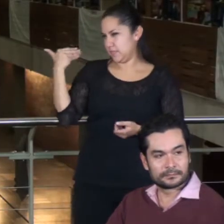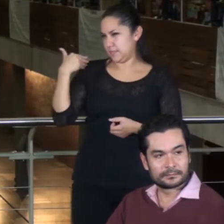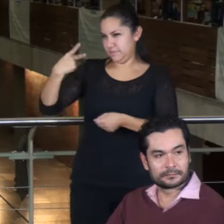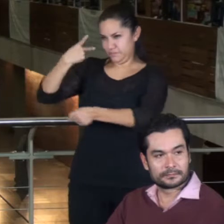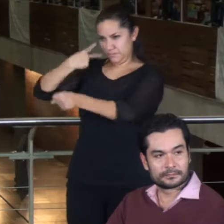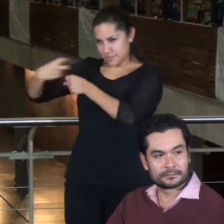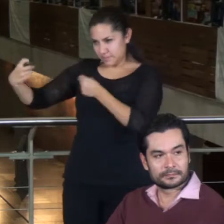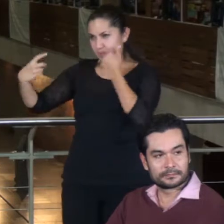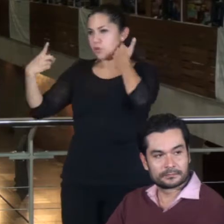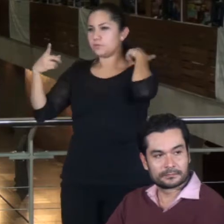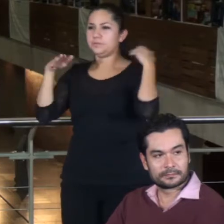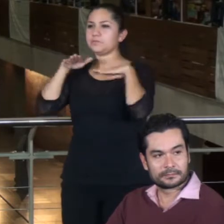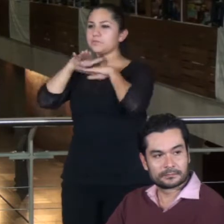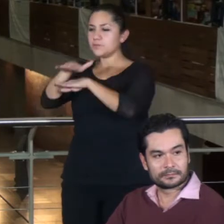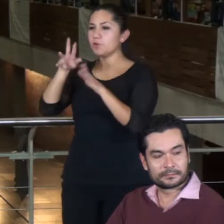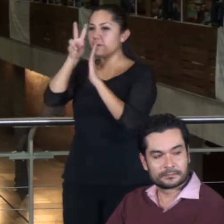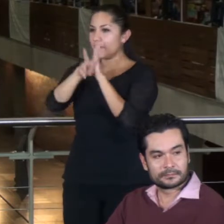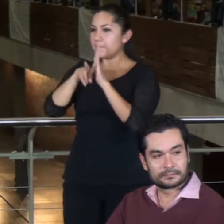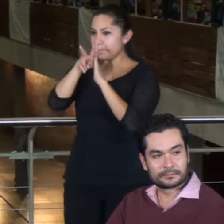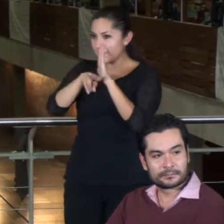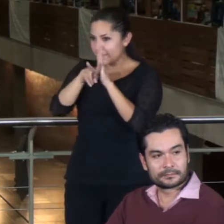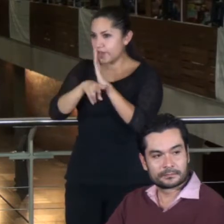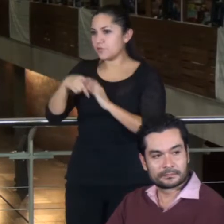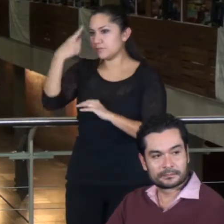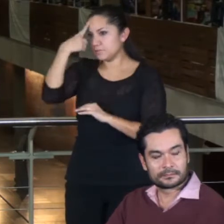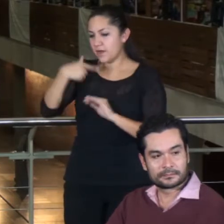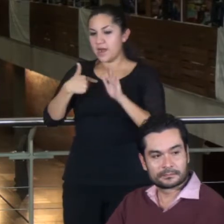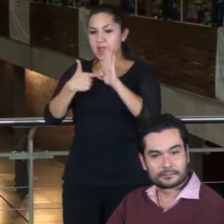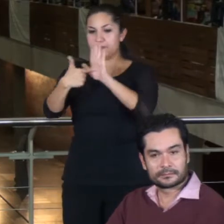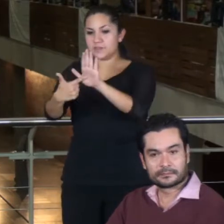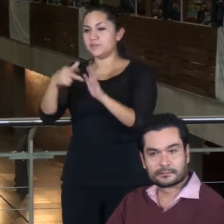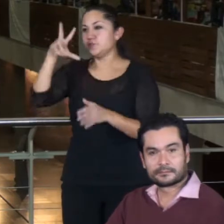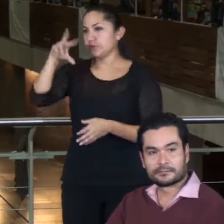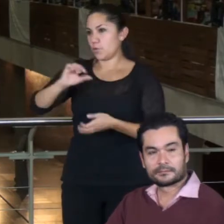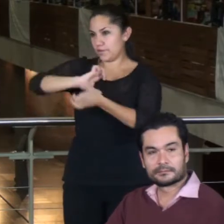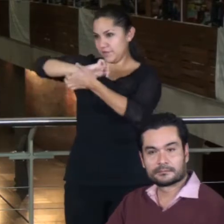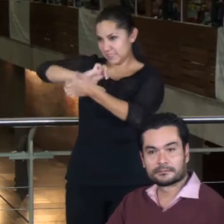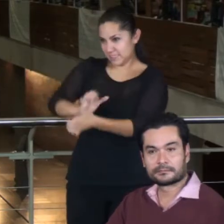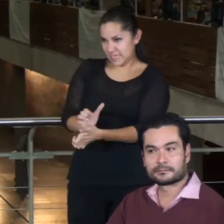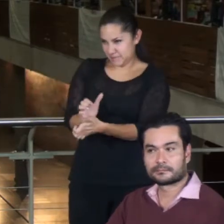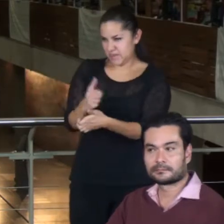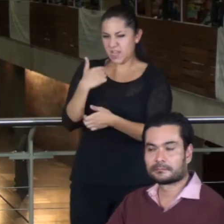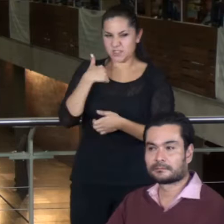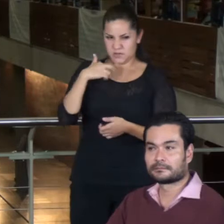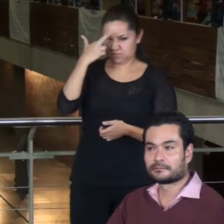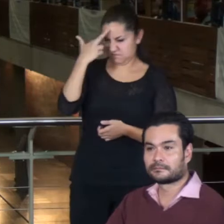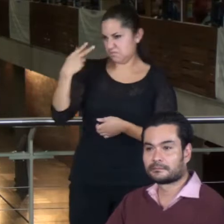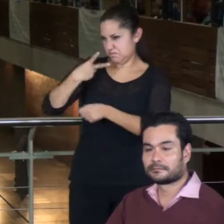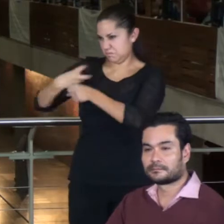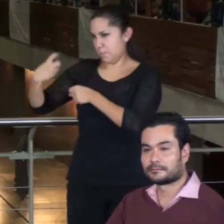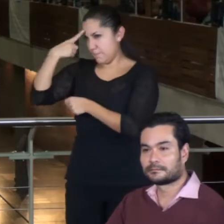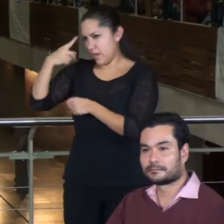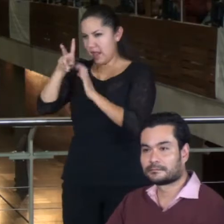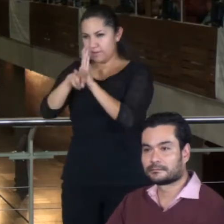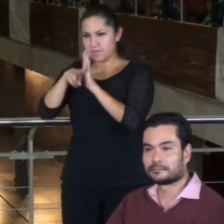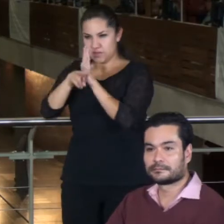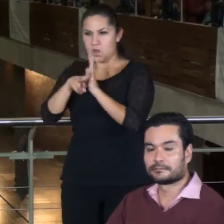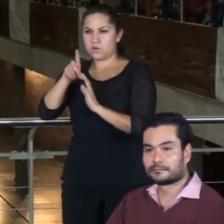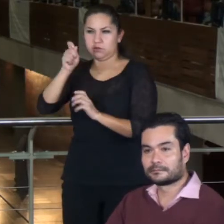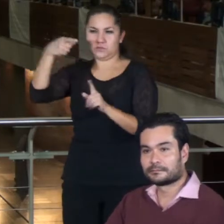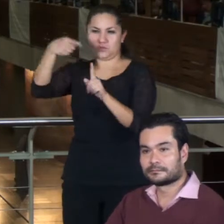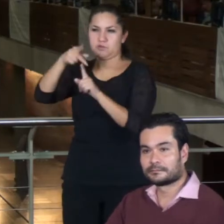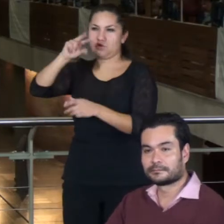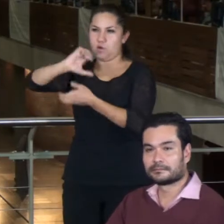pequeño vídeo sobre discrimina discriminación más bien no discriminación y pues yo hice referencia a pues esta